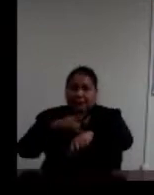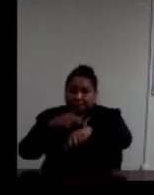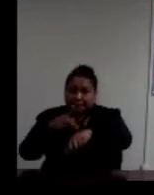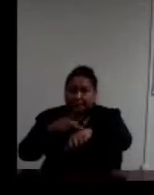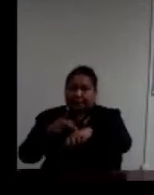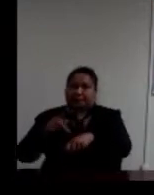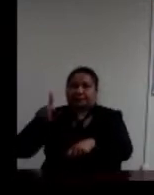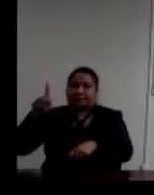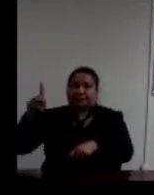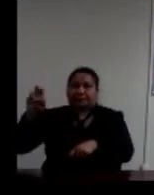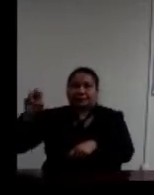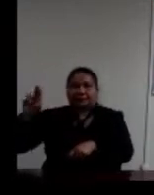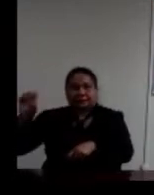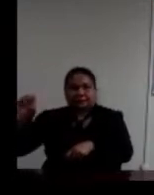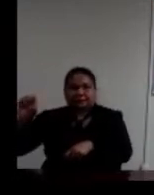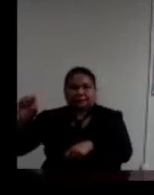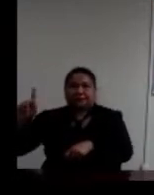significa